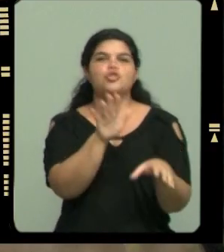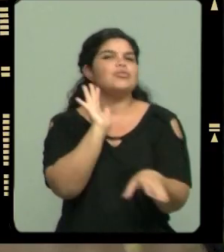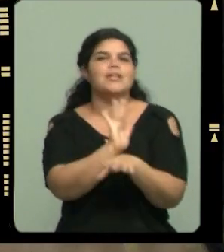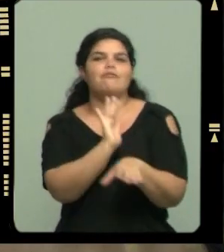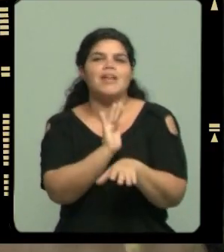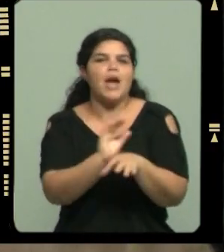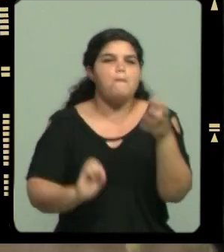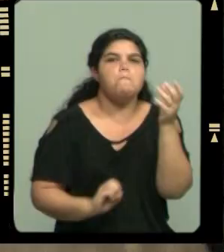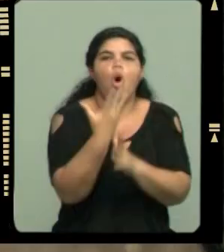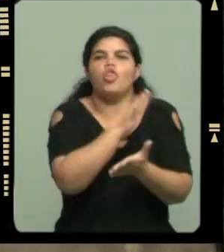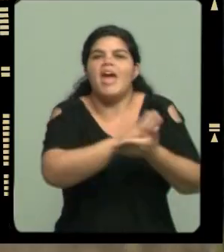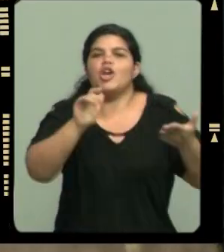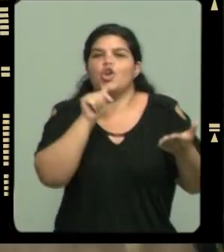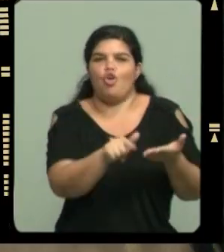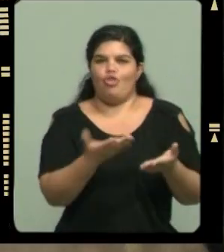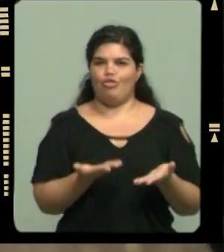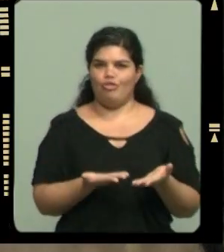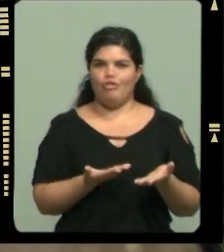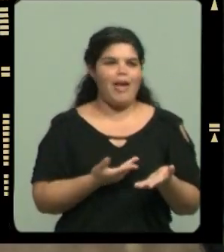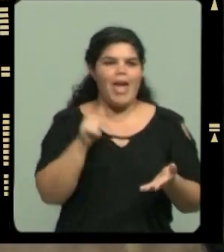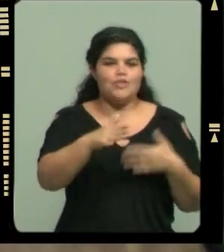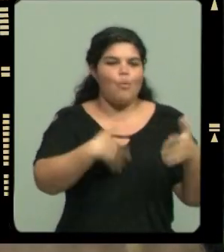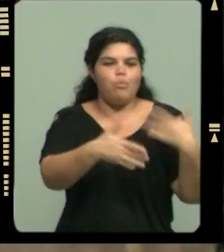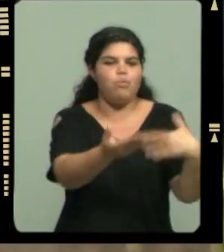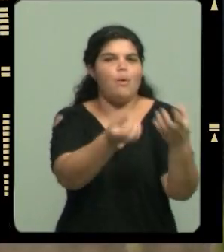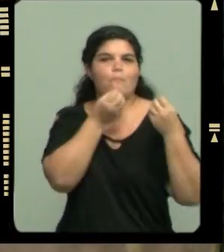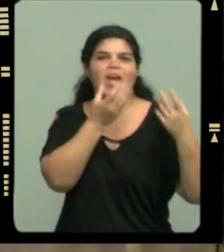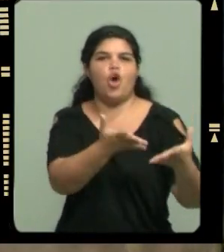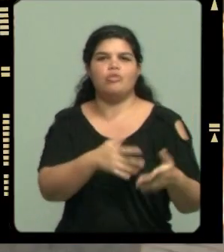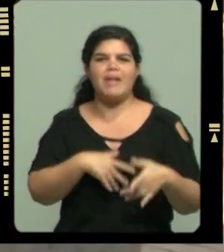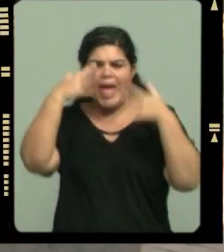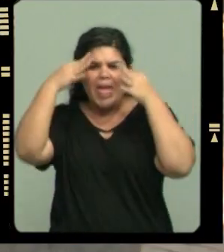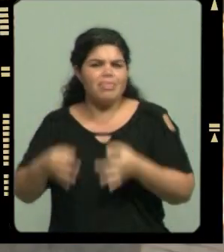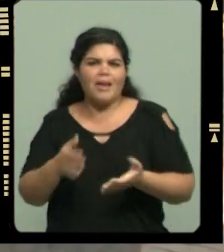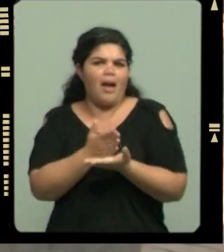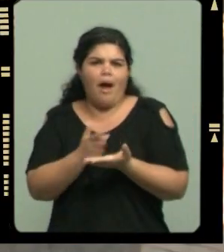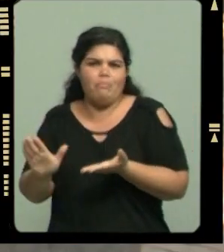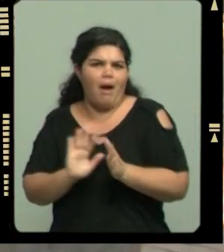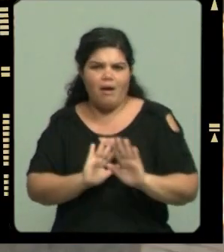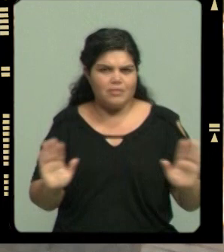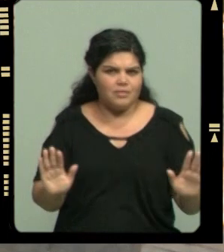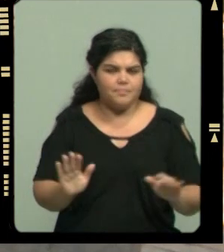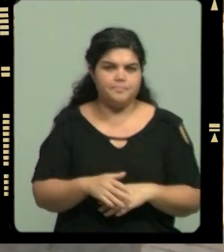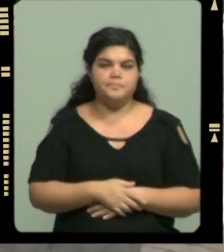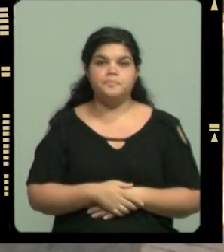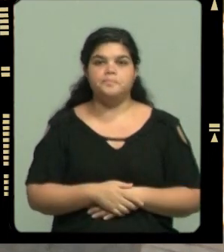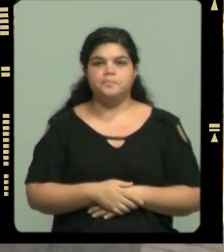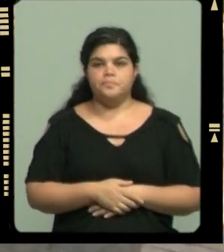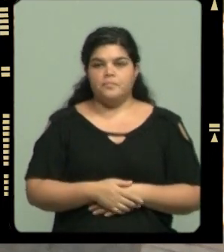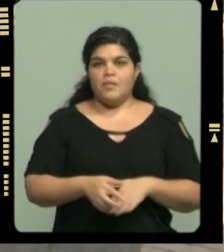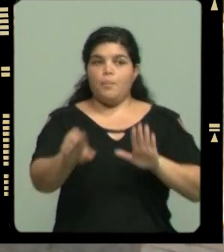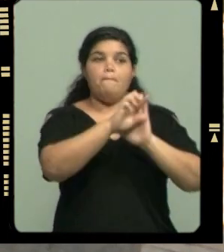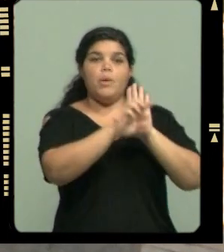cuestión de eficiencia moderna, no tanto de ética. Bueno, ¿y cómo preparan a través de este